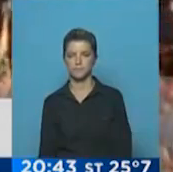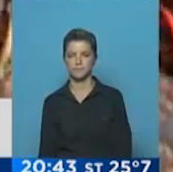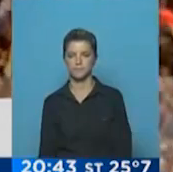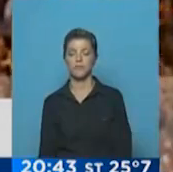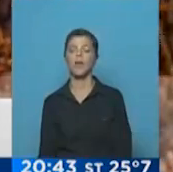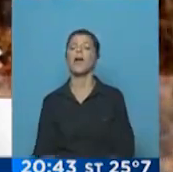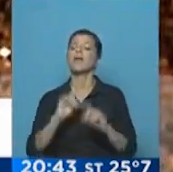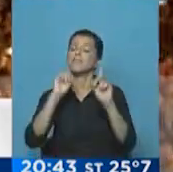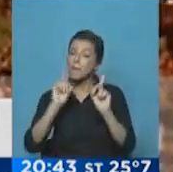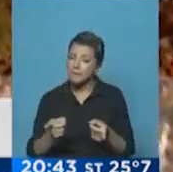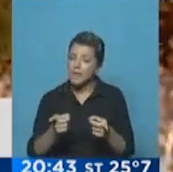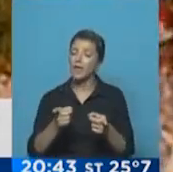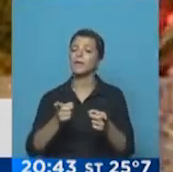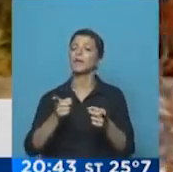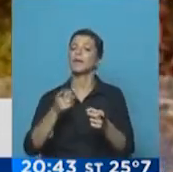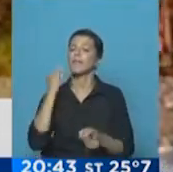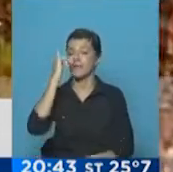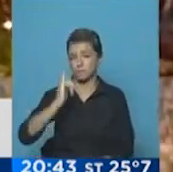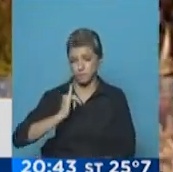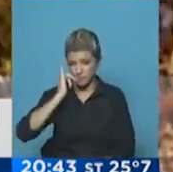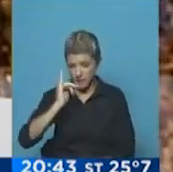Y decirles, mis queridos compatriotas,